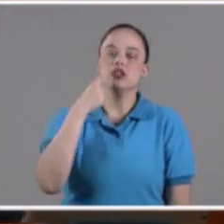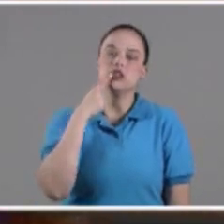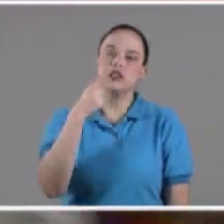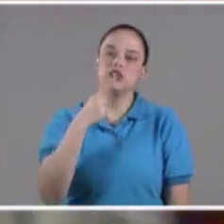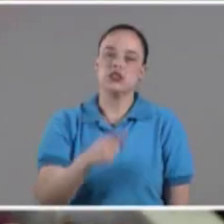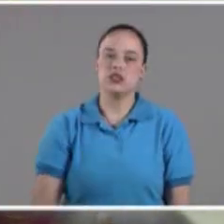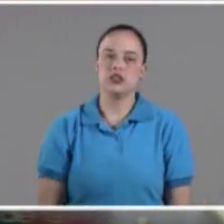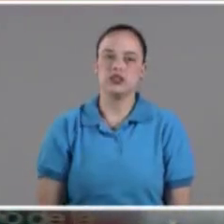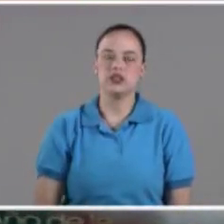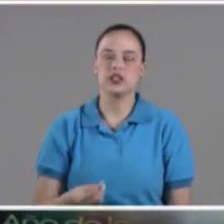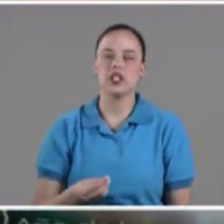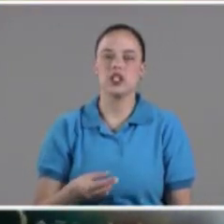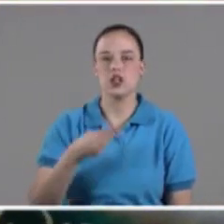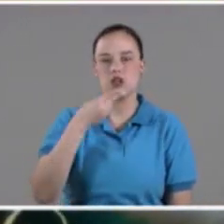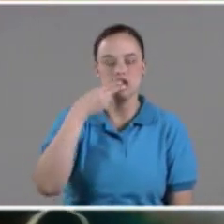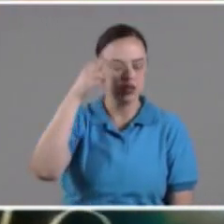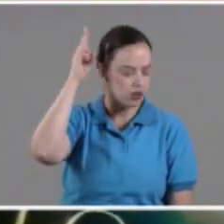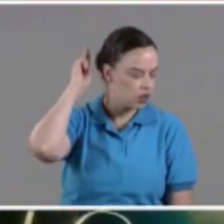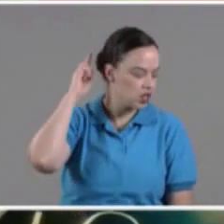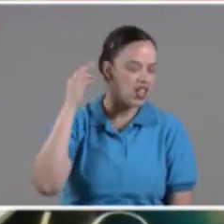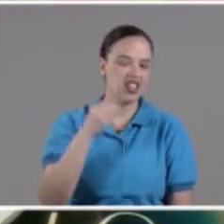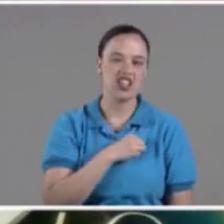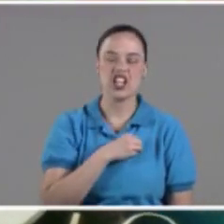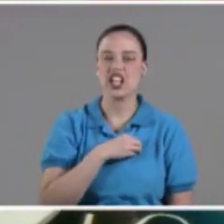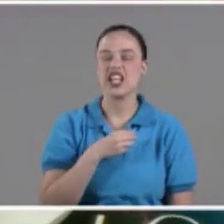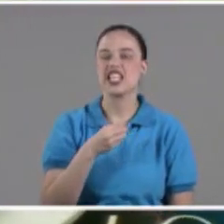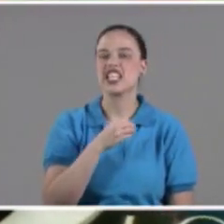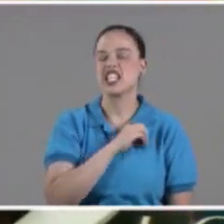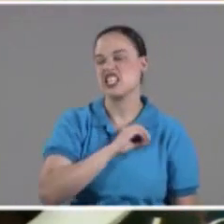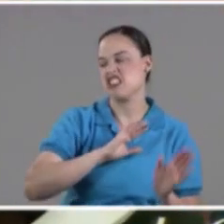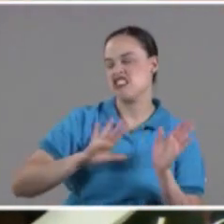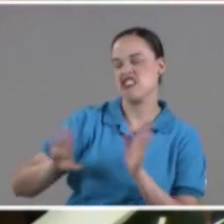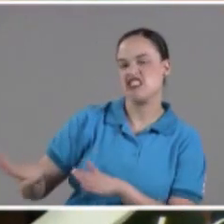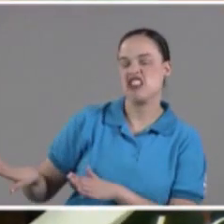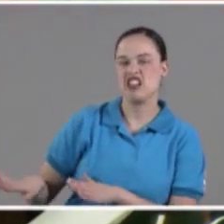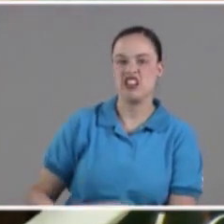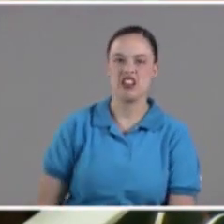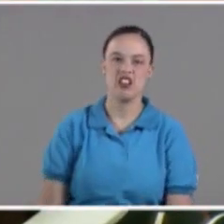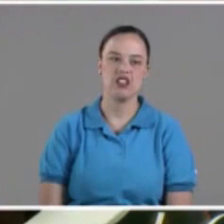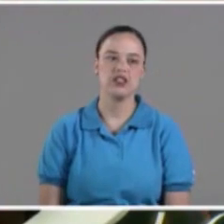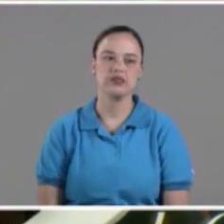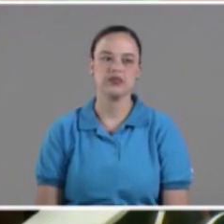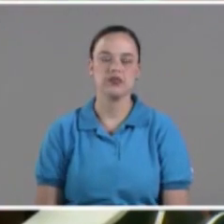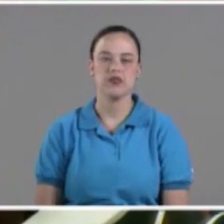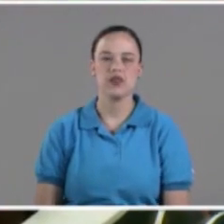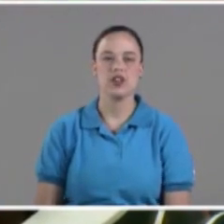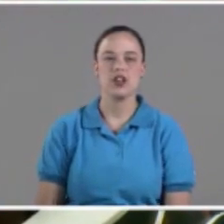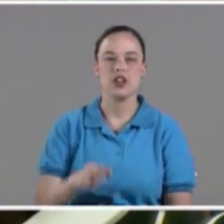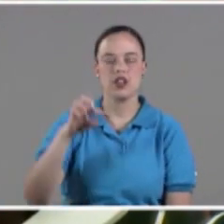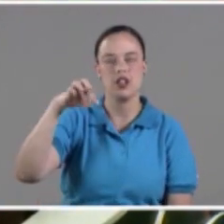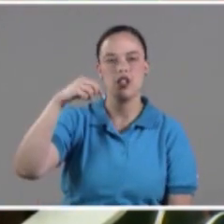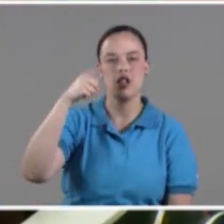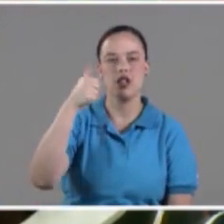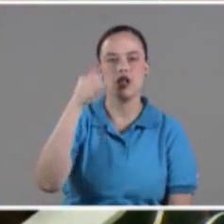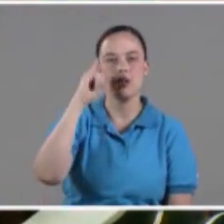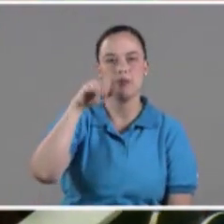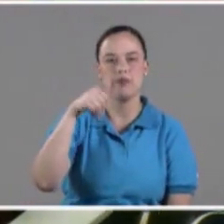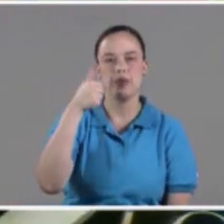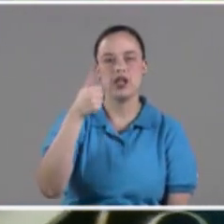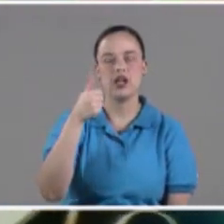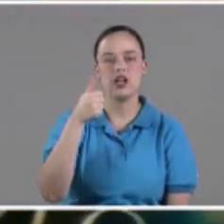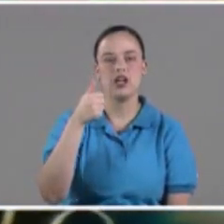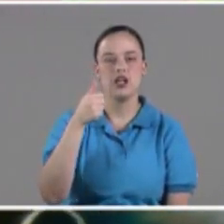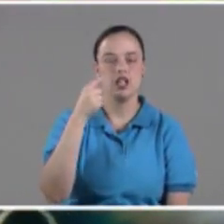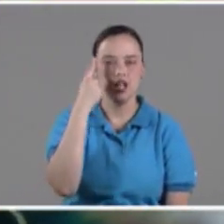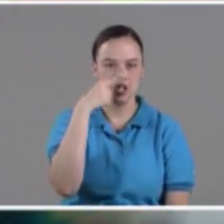que era un hipocresía quererle quitar la paja del ojo ajeno cuando en el nuestro había una Viga